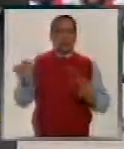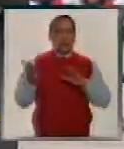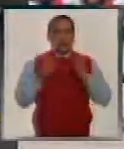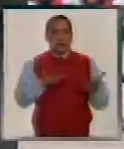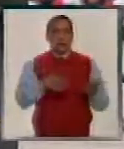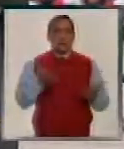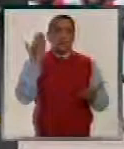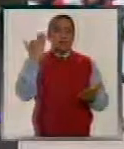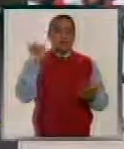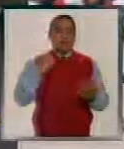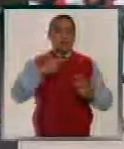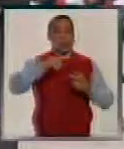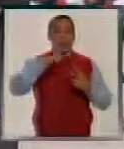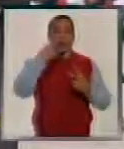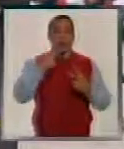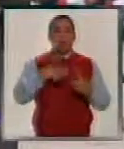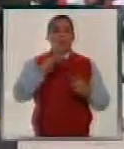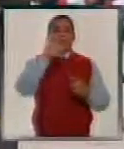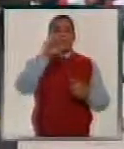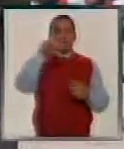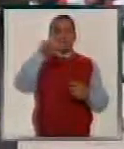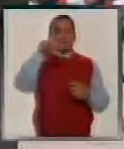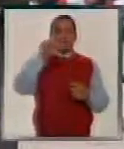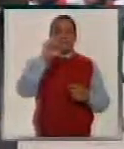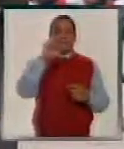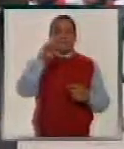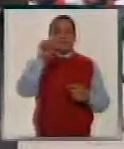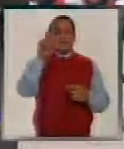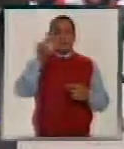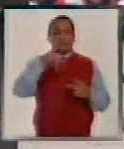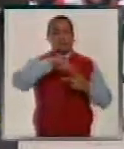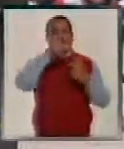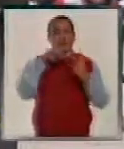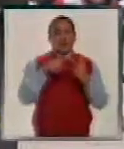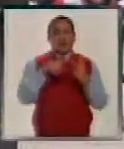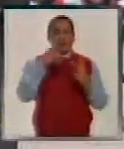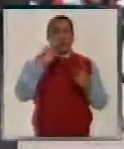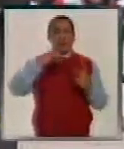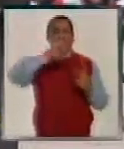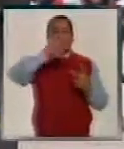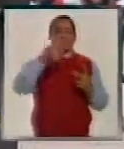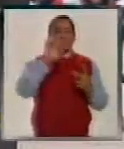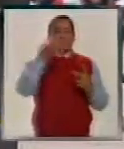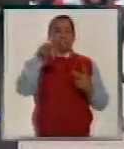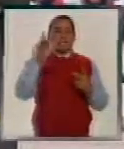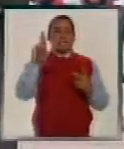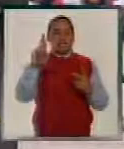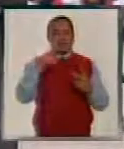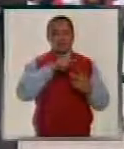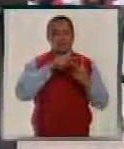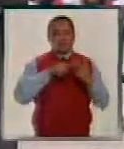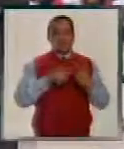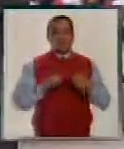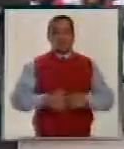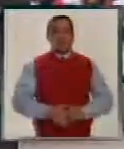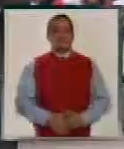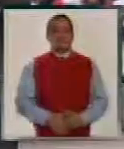coronel Snyder Ernesto Vázquez Silva y el capitán Jenner Alberto Vidarte